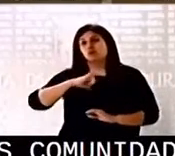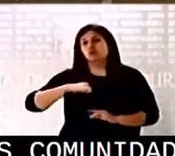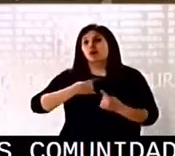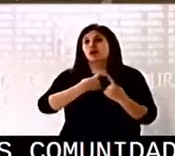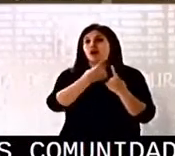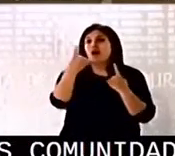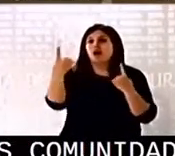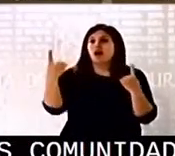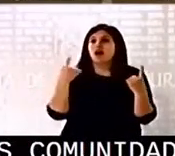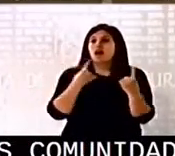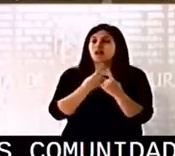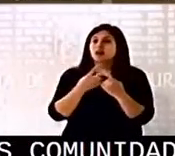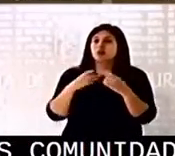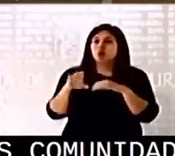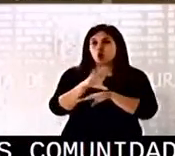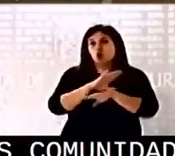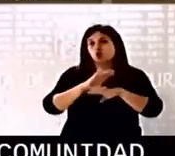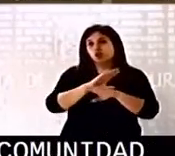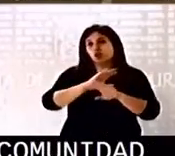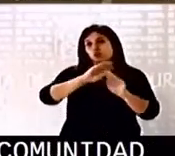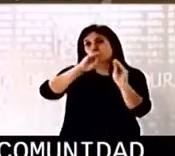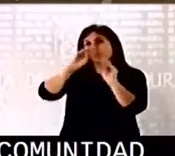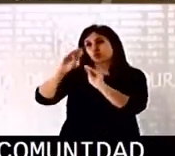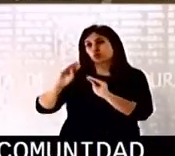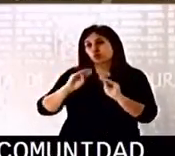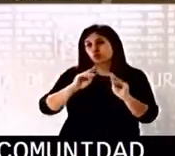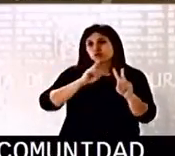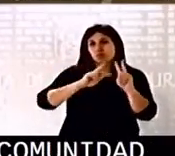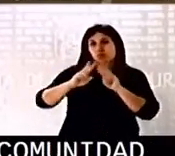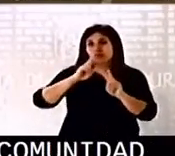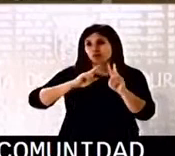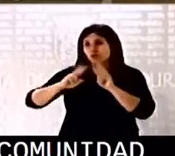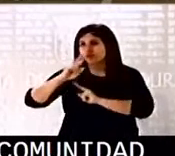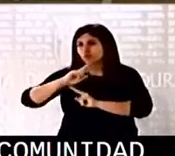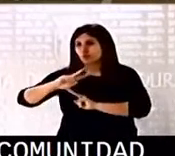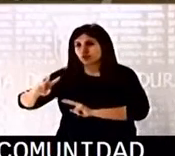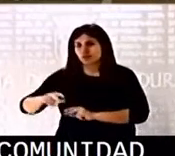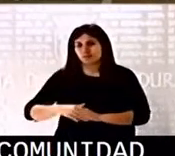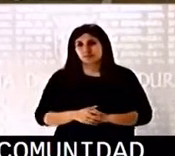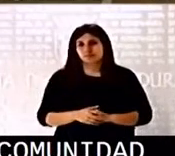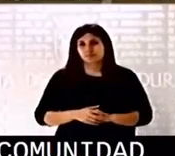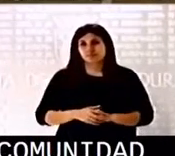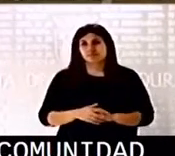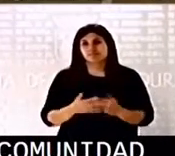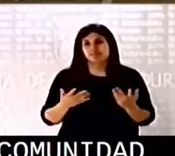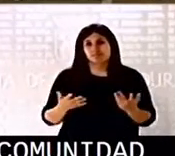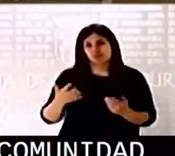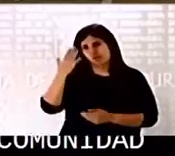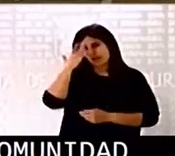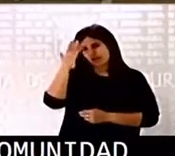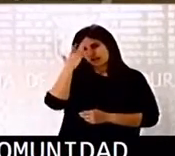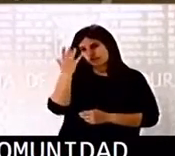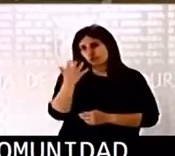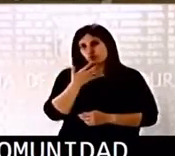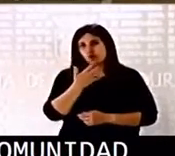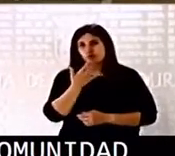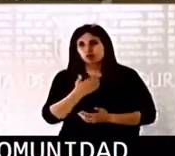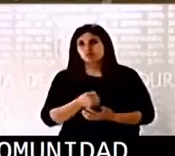el consejero de esa comunidad autónoma. Si esto fuera así, habría una comunidad autónoma que